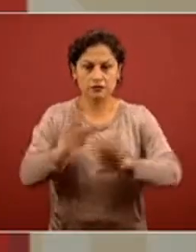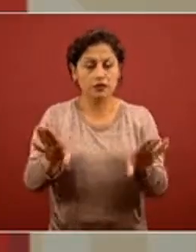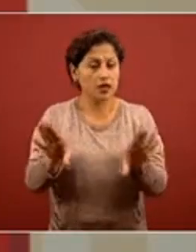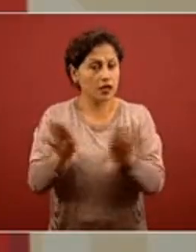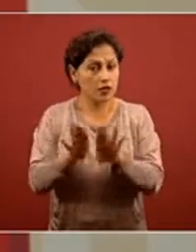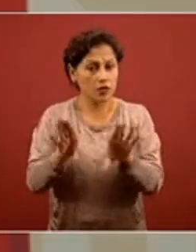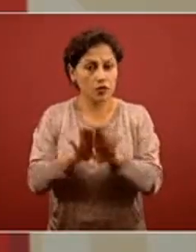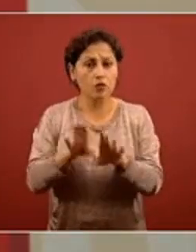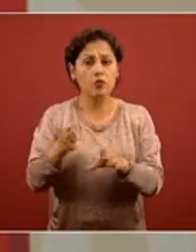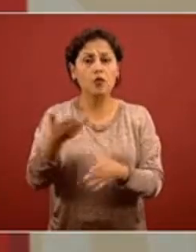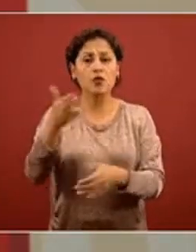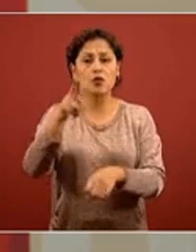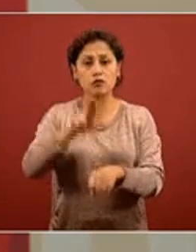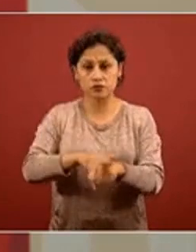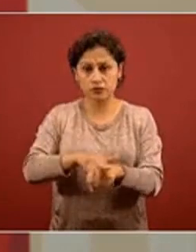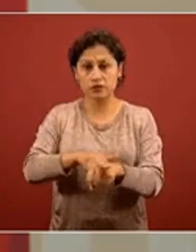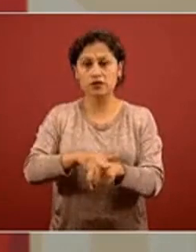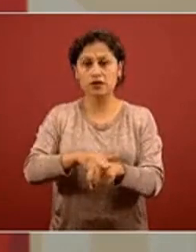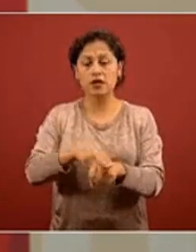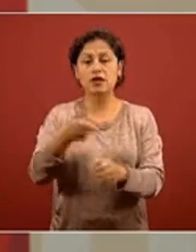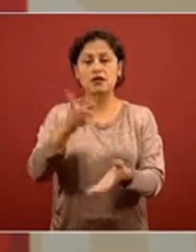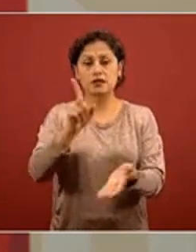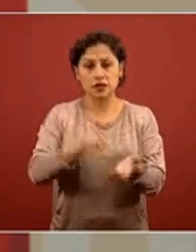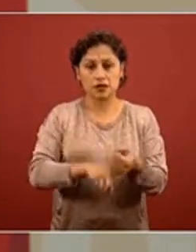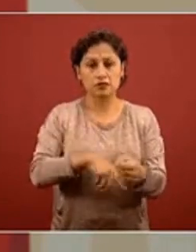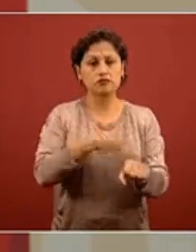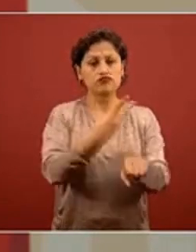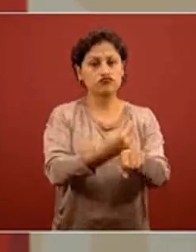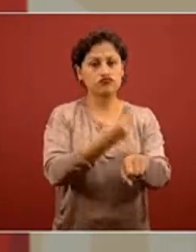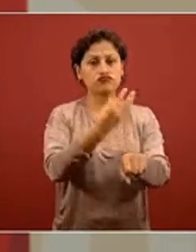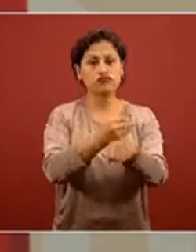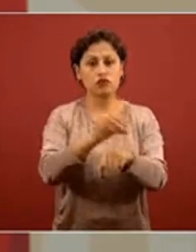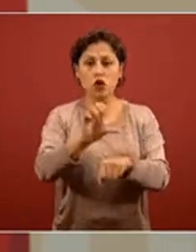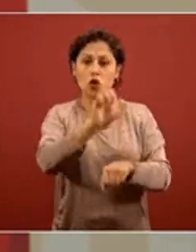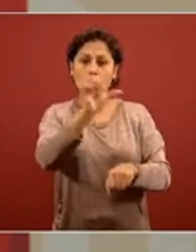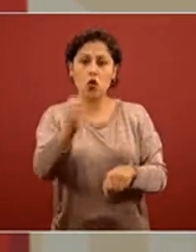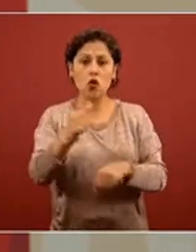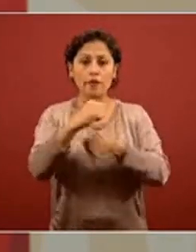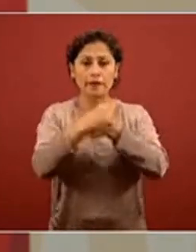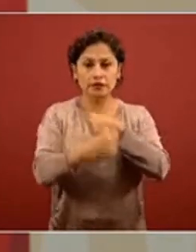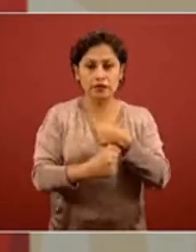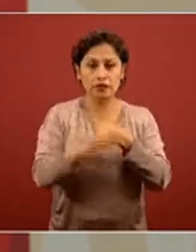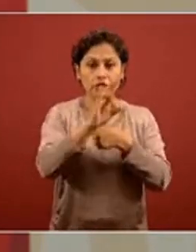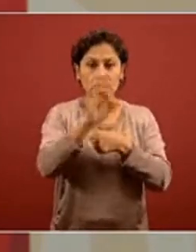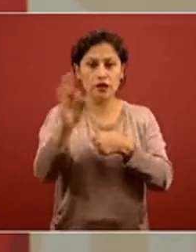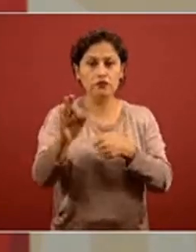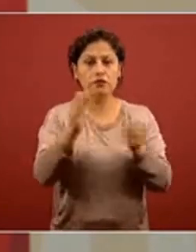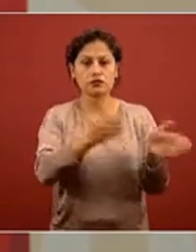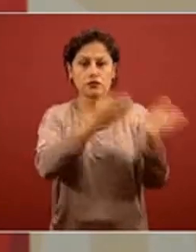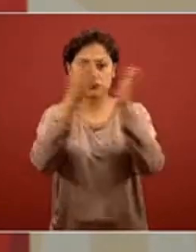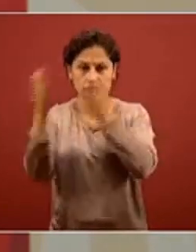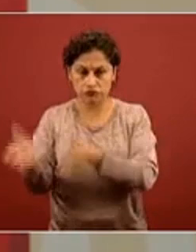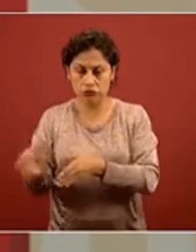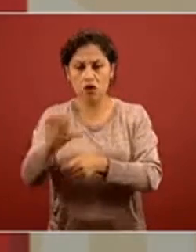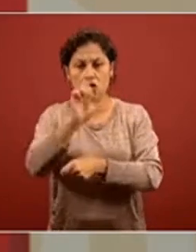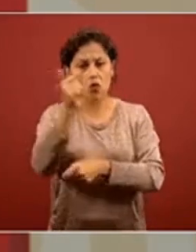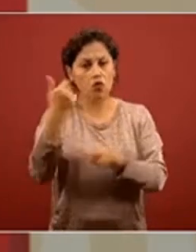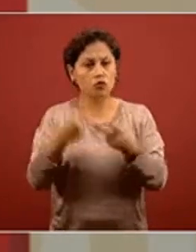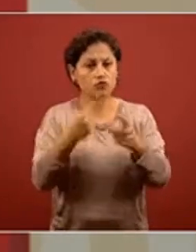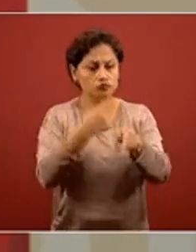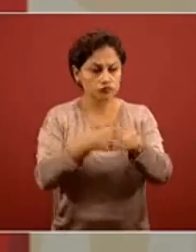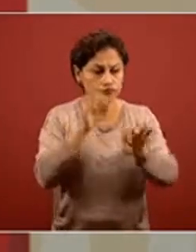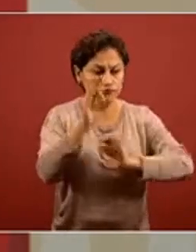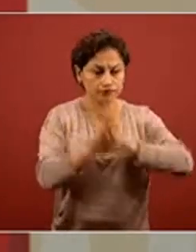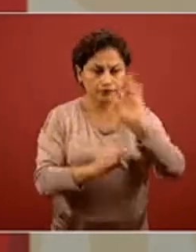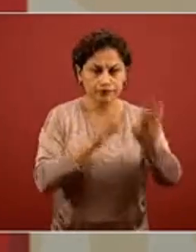espacios o del uso de los espacios, se difirieron procedimientos quirúrgicos, se difirieron intervenciones diagnósticas. Ese es un primer